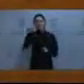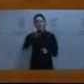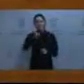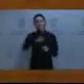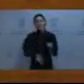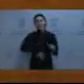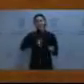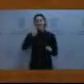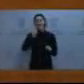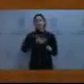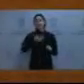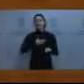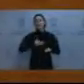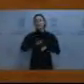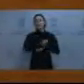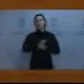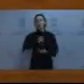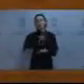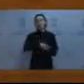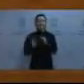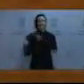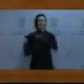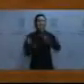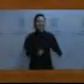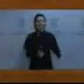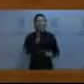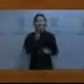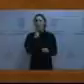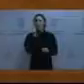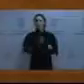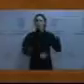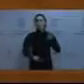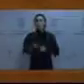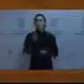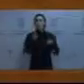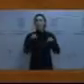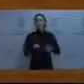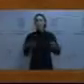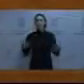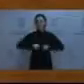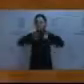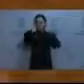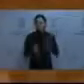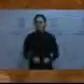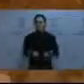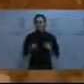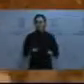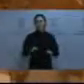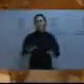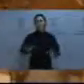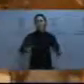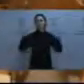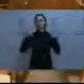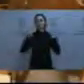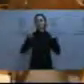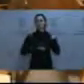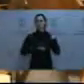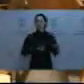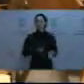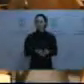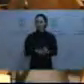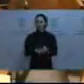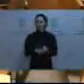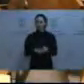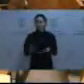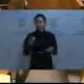patrimonio de esa Consejería, que dice que el problema aquí es un empecinamiento caciquil del responsable municipal. Tampoco